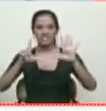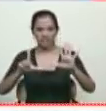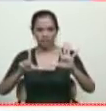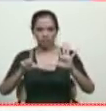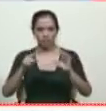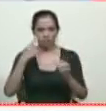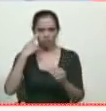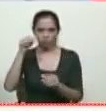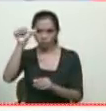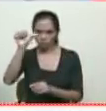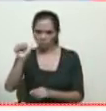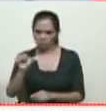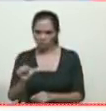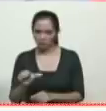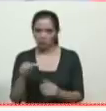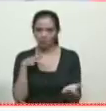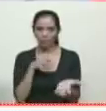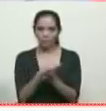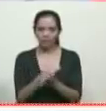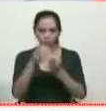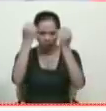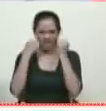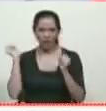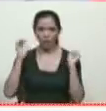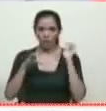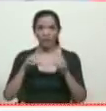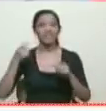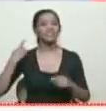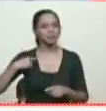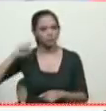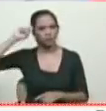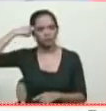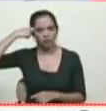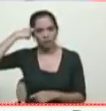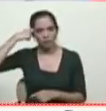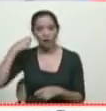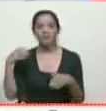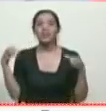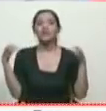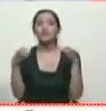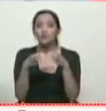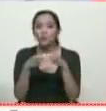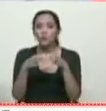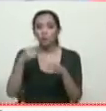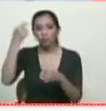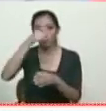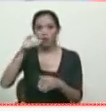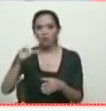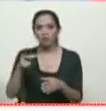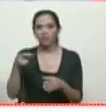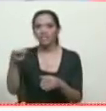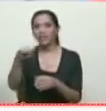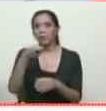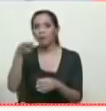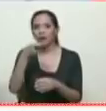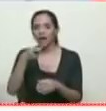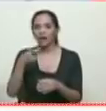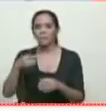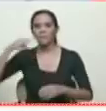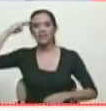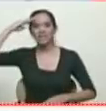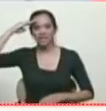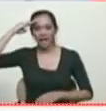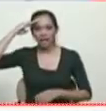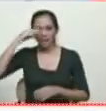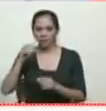guarimbas, y tenemos que recordarlo siempre, que había una parte de la población que iba a buscar a uniformados de la Fuerza Armada Nacional para perseguirlos, acosarlos